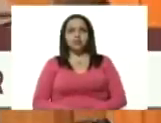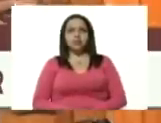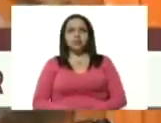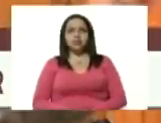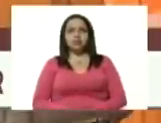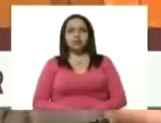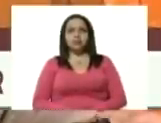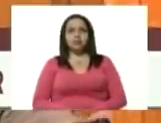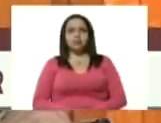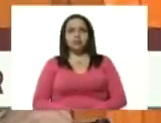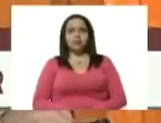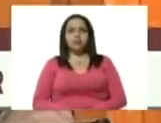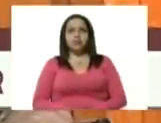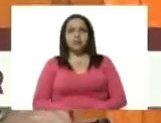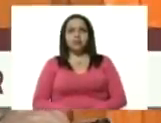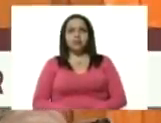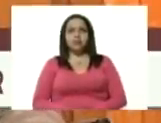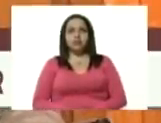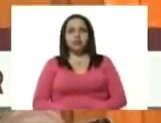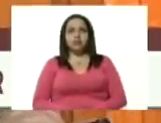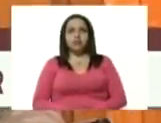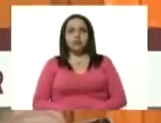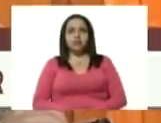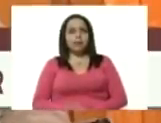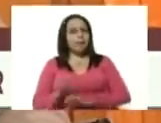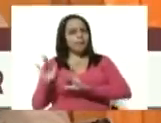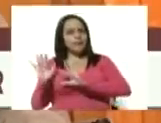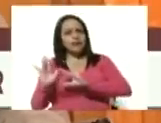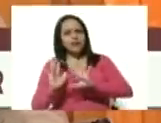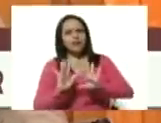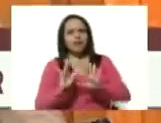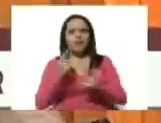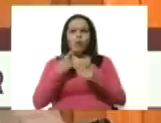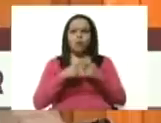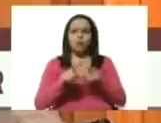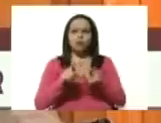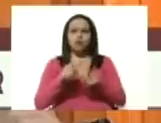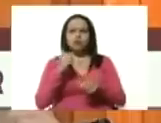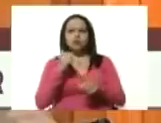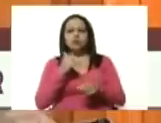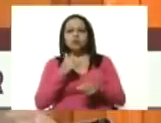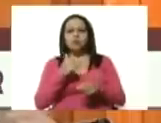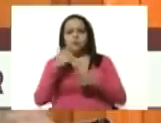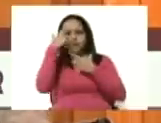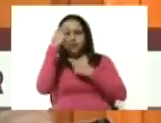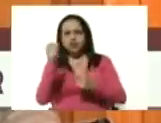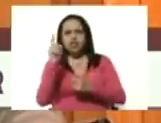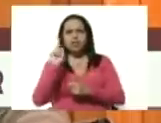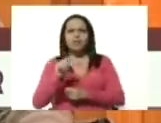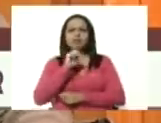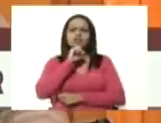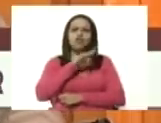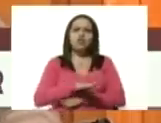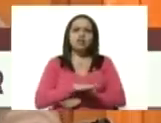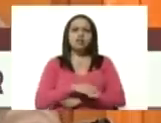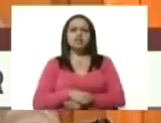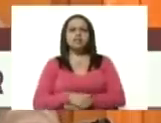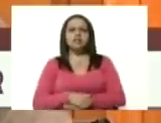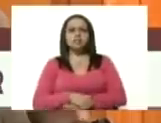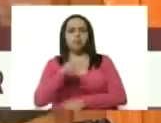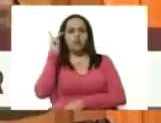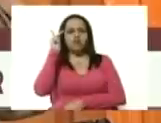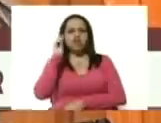que venían de otro campo, como Mariclin Sterling, una historiadora como Chela Vargas, la profesora Chela